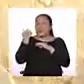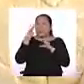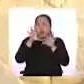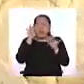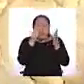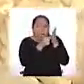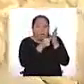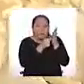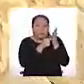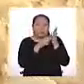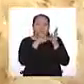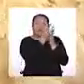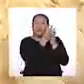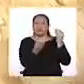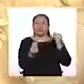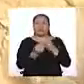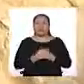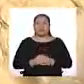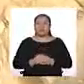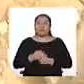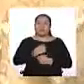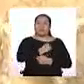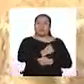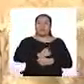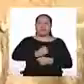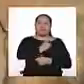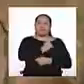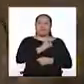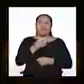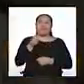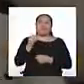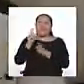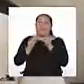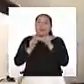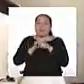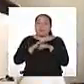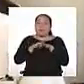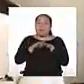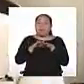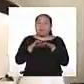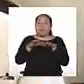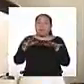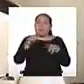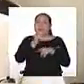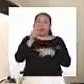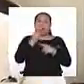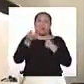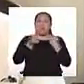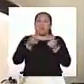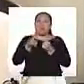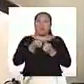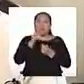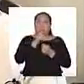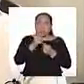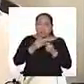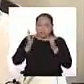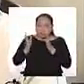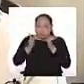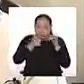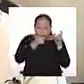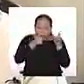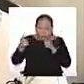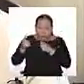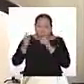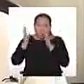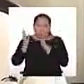Es una gran pena porque el crecimiento urbano nuestro, que no ha sido controlado, que no ha sido manejado de